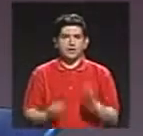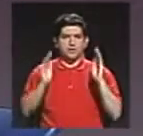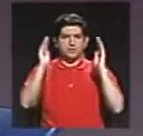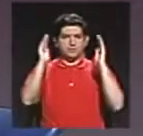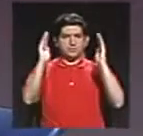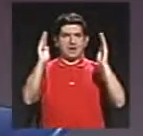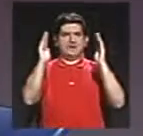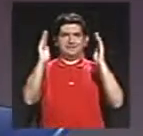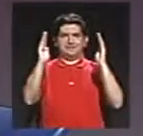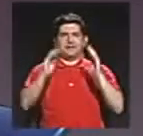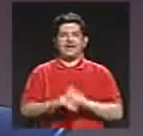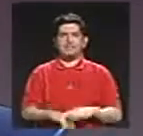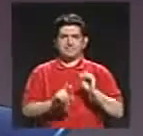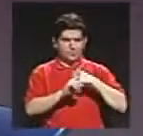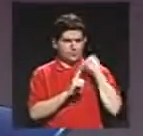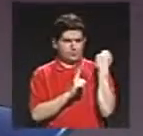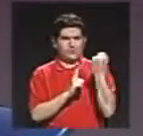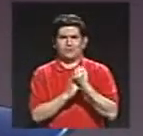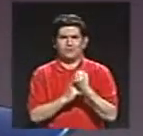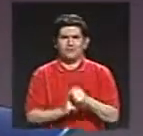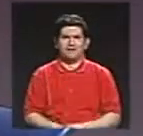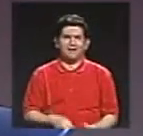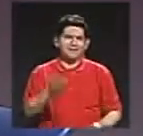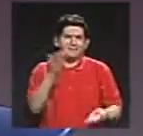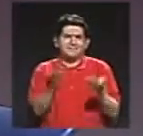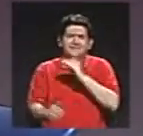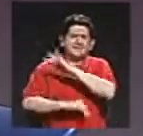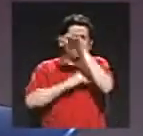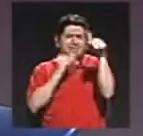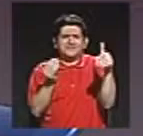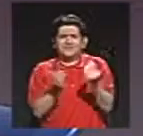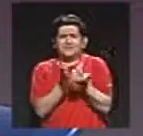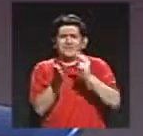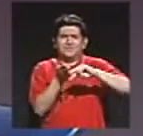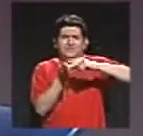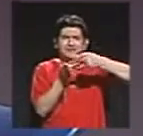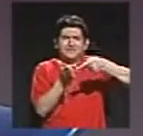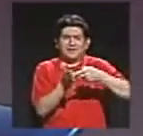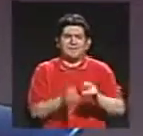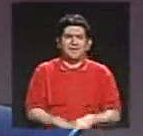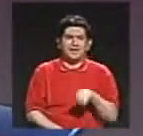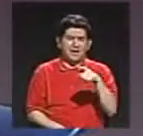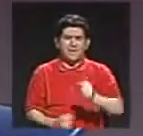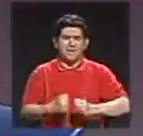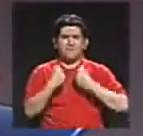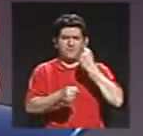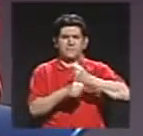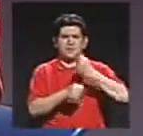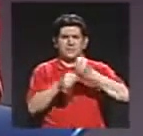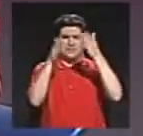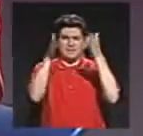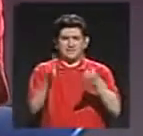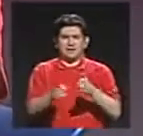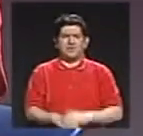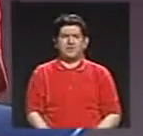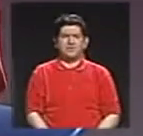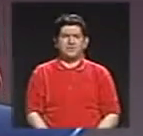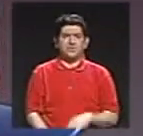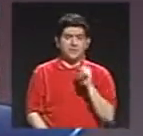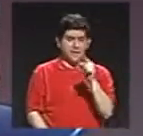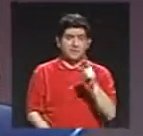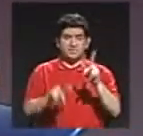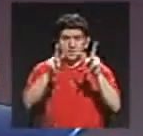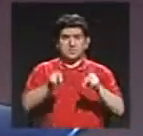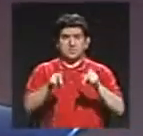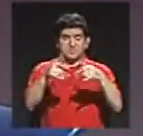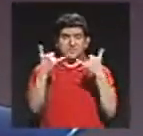ejemplo e sociedades y a donde están Todo lo que es eh las fuerzas laborales por ejemplo en el ámbito laboral